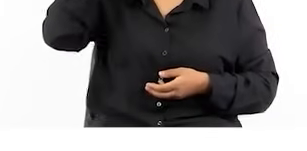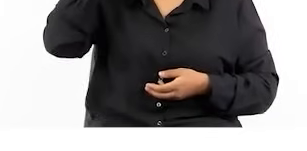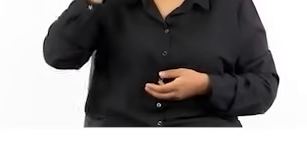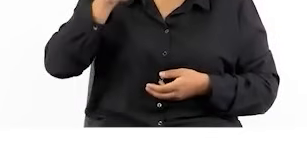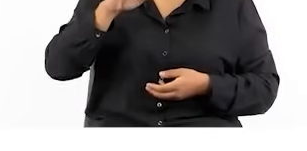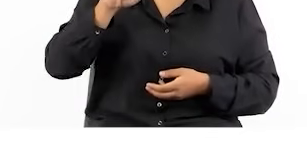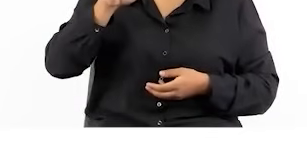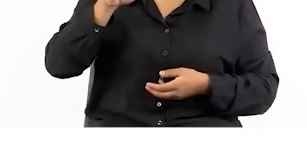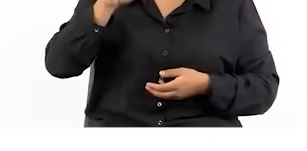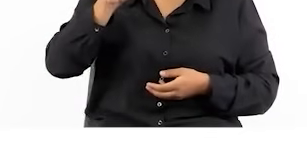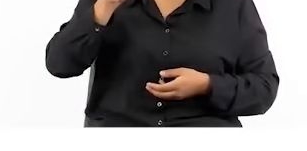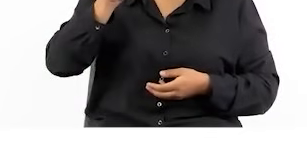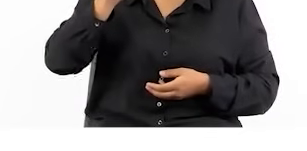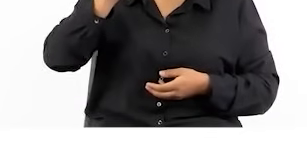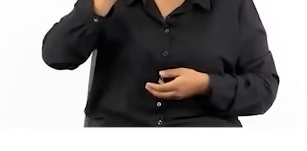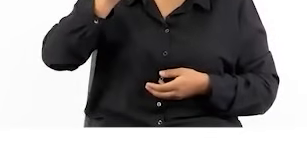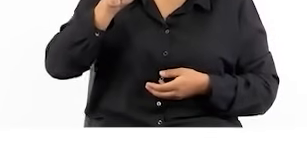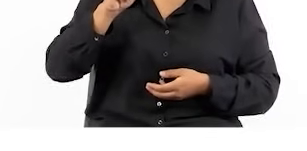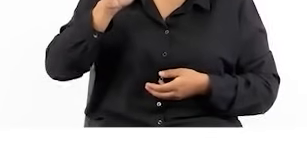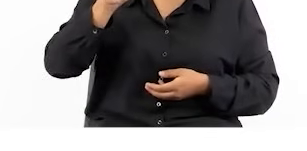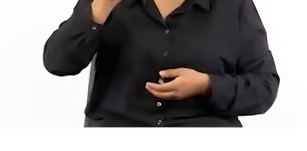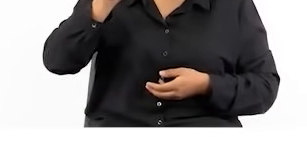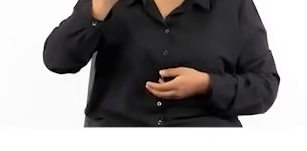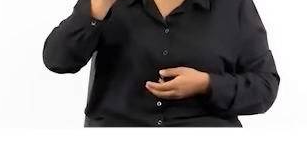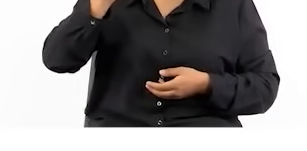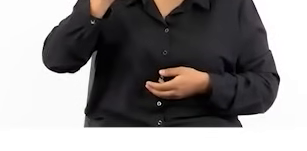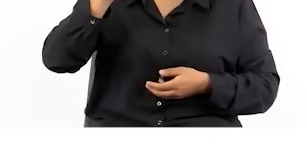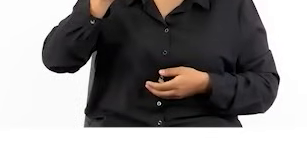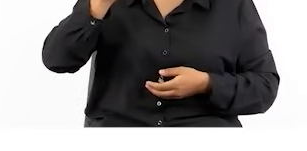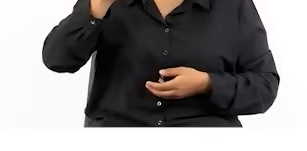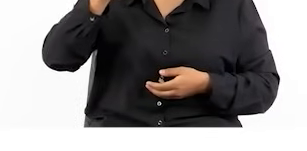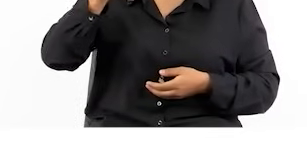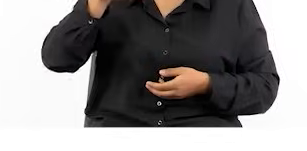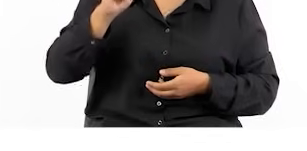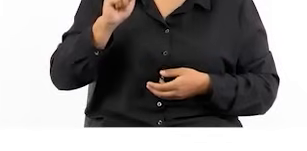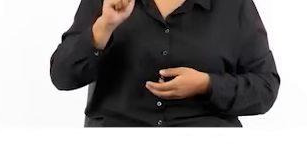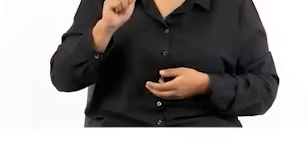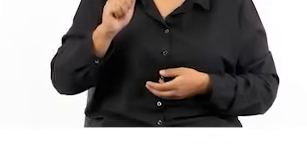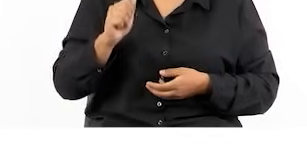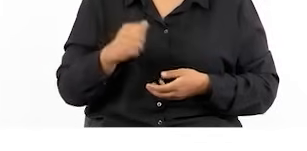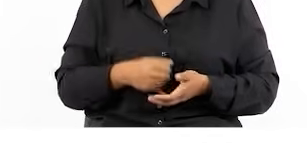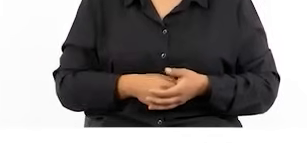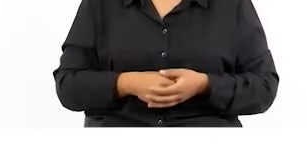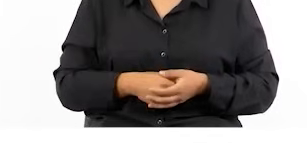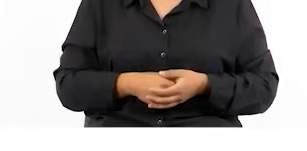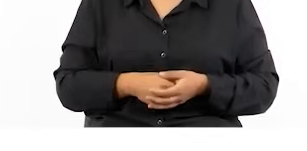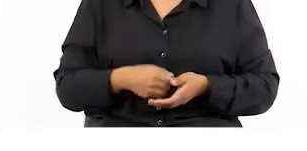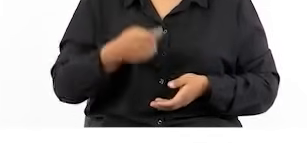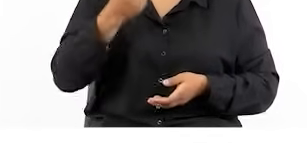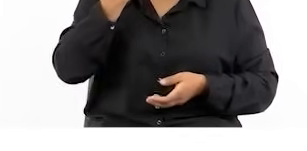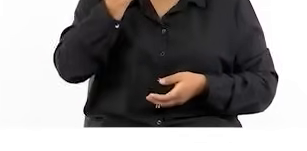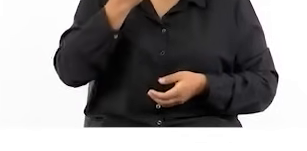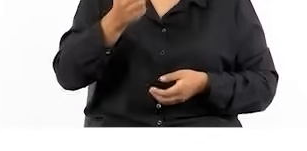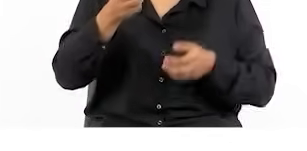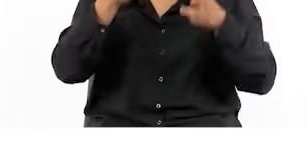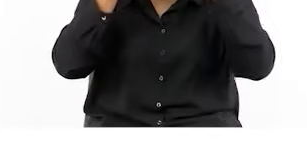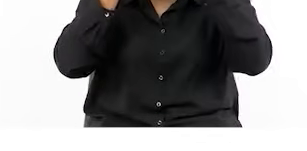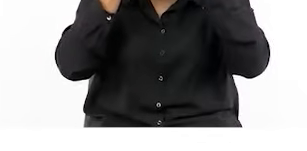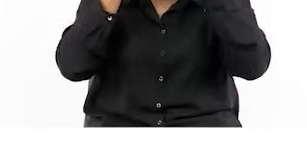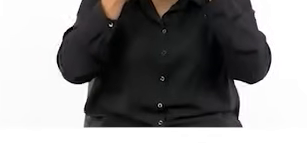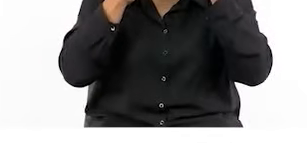tipo de erosión se le conoce como erosión antrópica. La deforestación es un